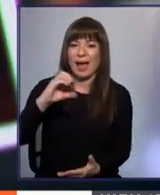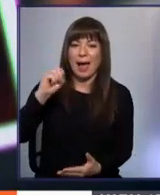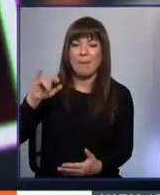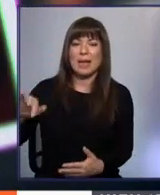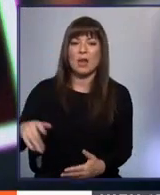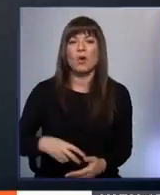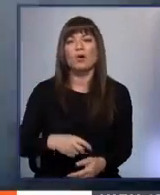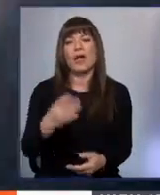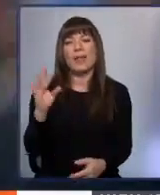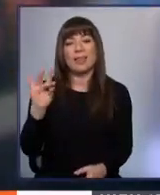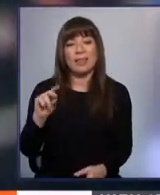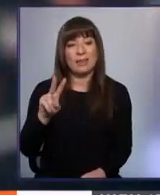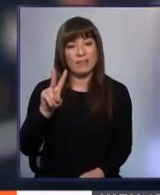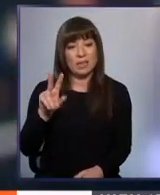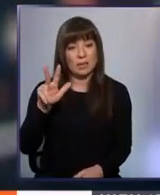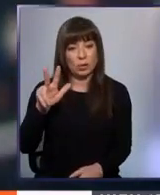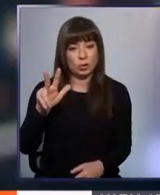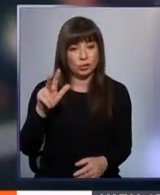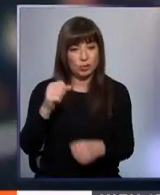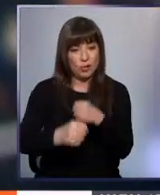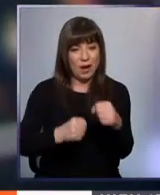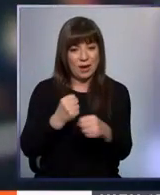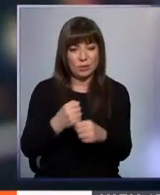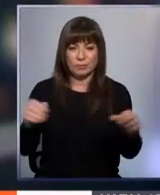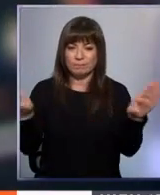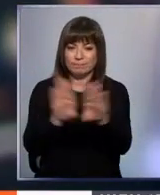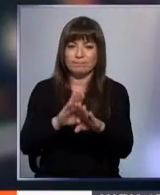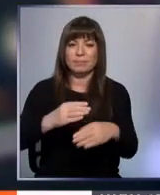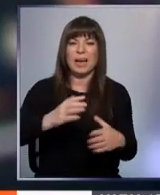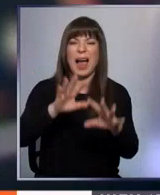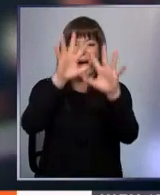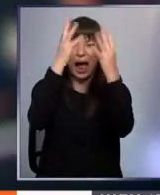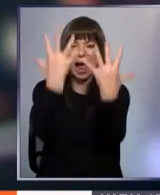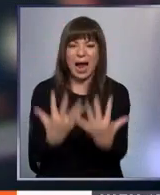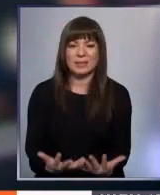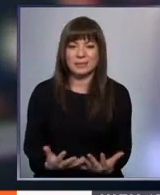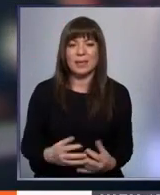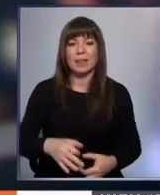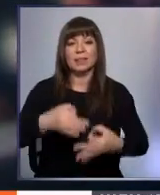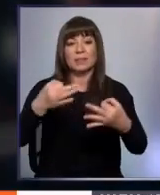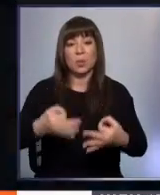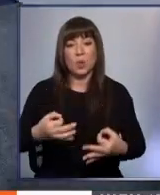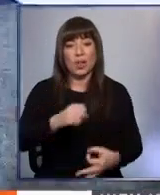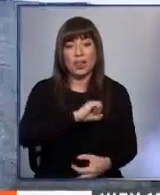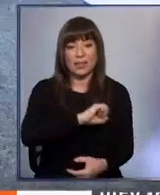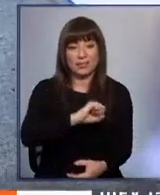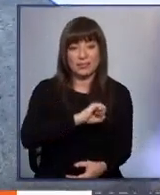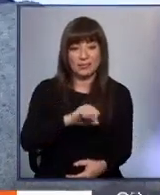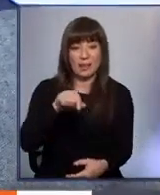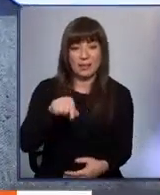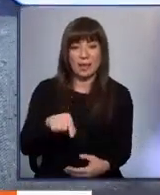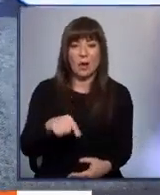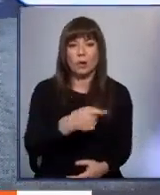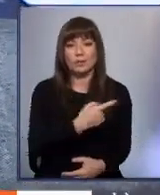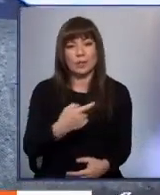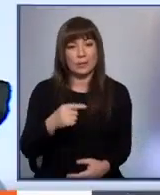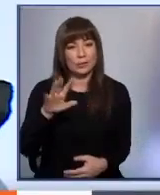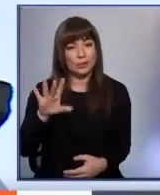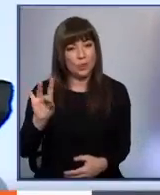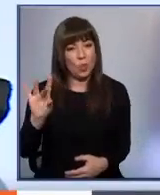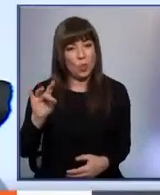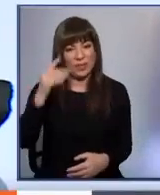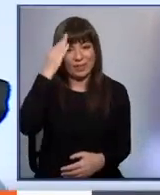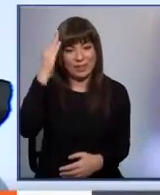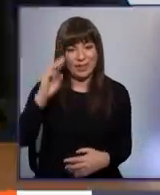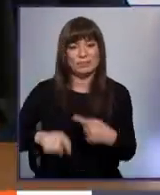28 años, permanecerá encerrado en la cárcel de seguridad en principio por los próximos 150 días. Durante 4 horas, el Ministerio